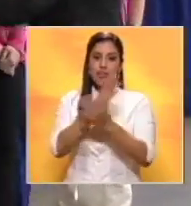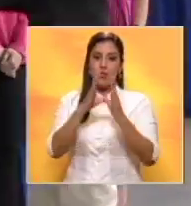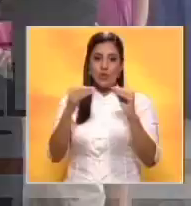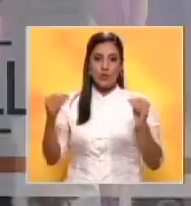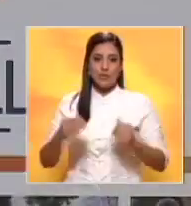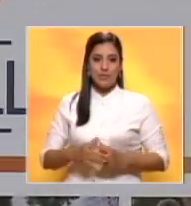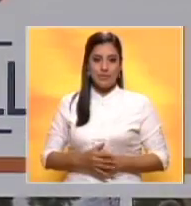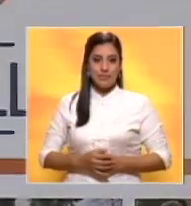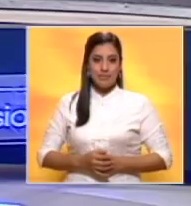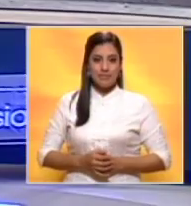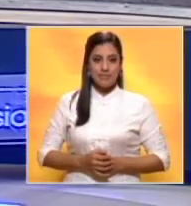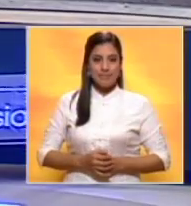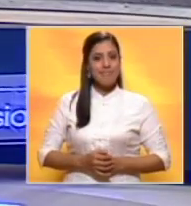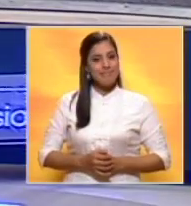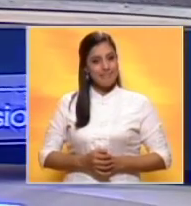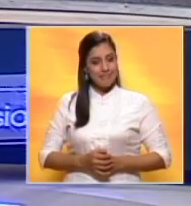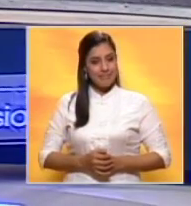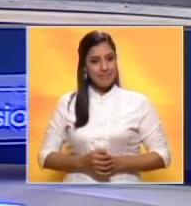todos.